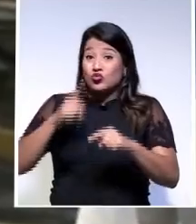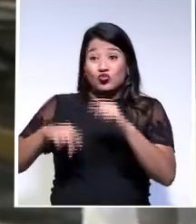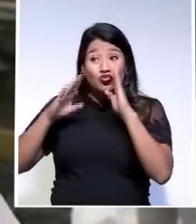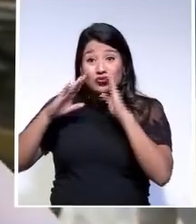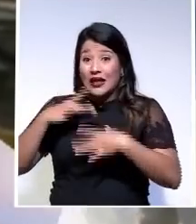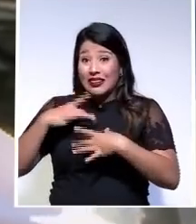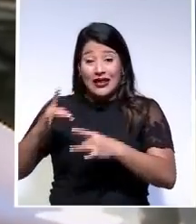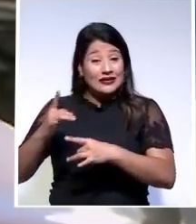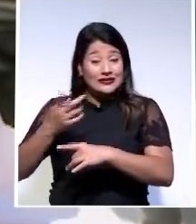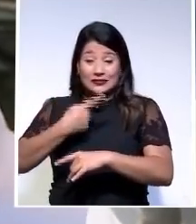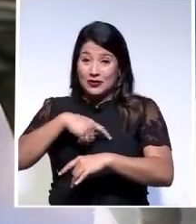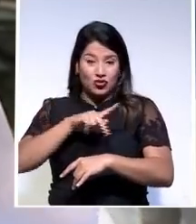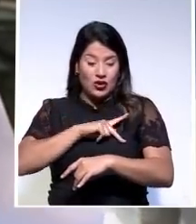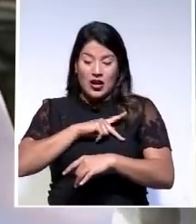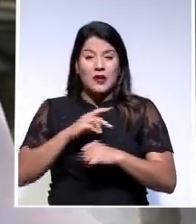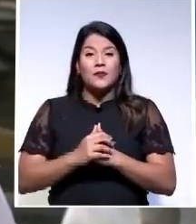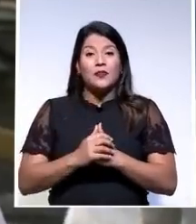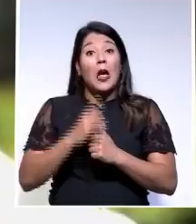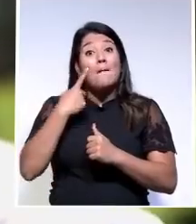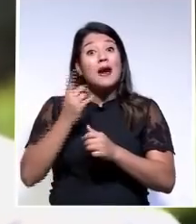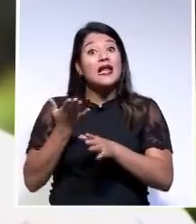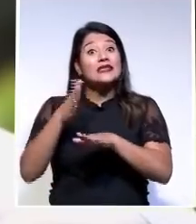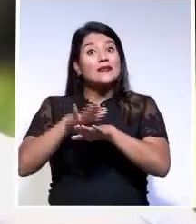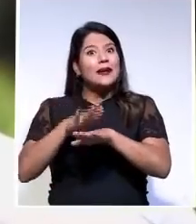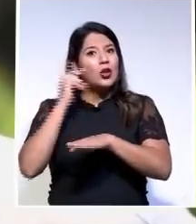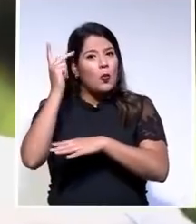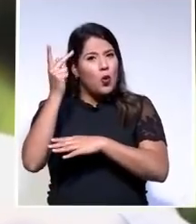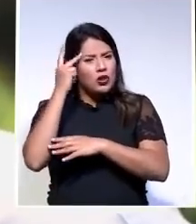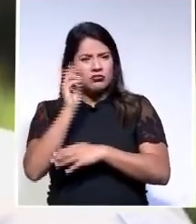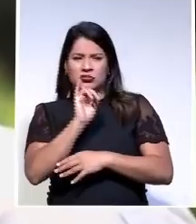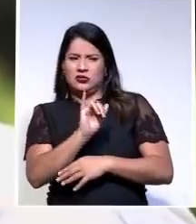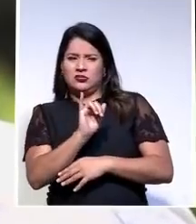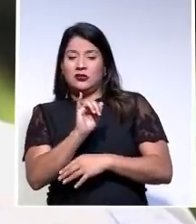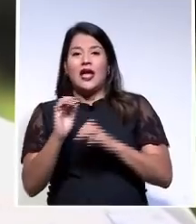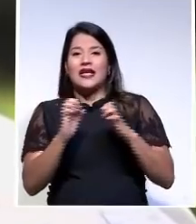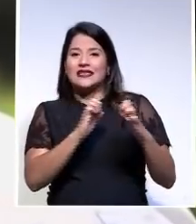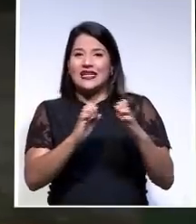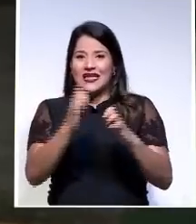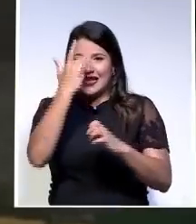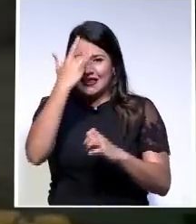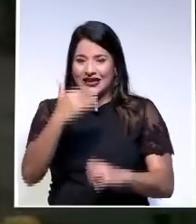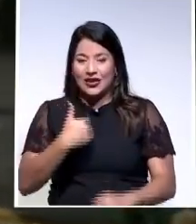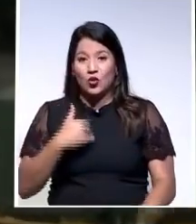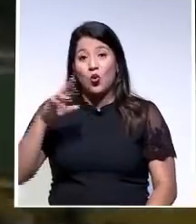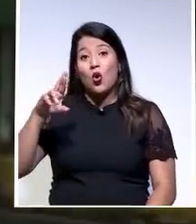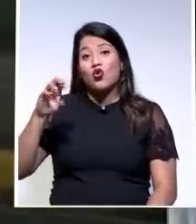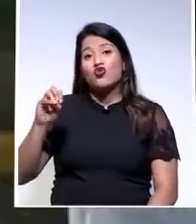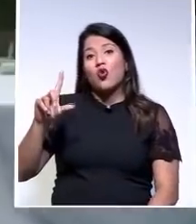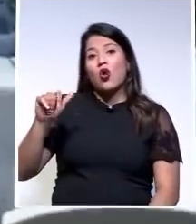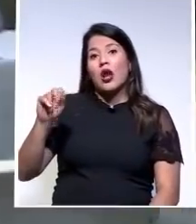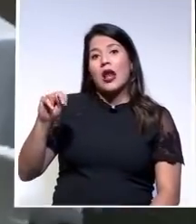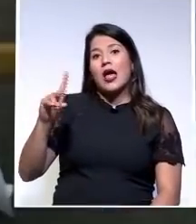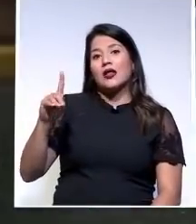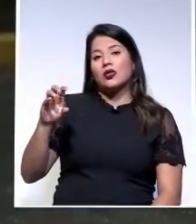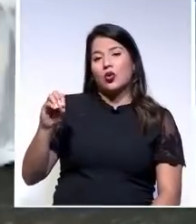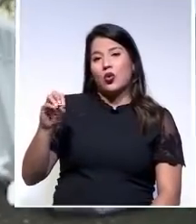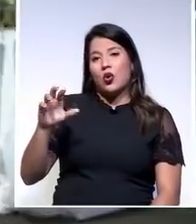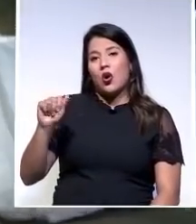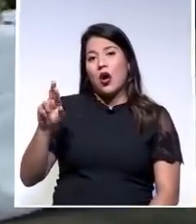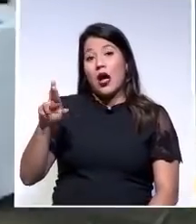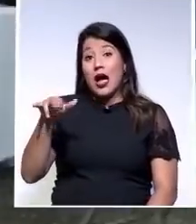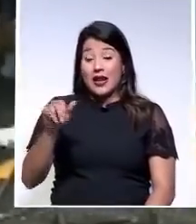Para dos expertos políticos, esto refleja una estrategia inteligente de Rolando Araya, pero además un golpe en